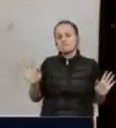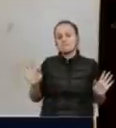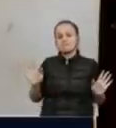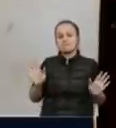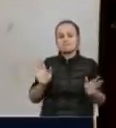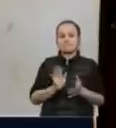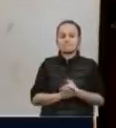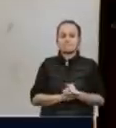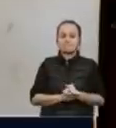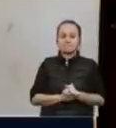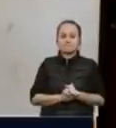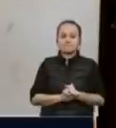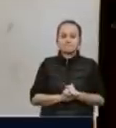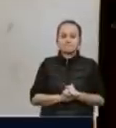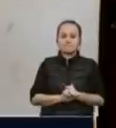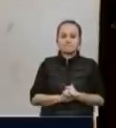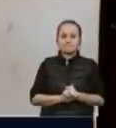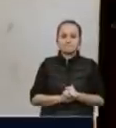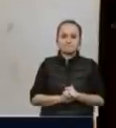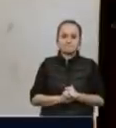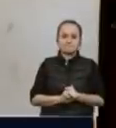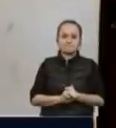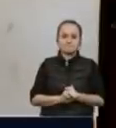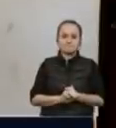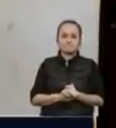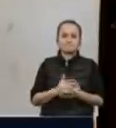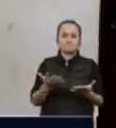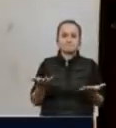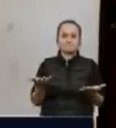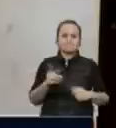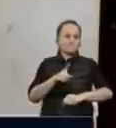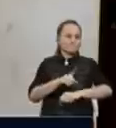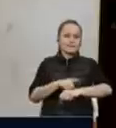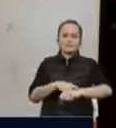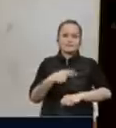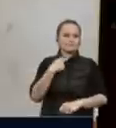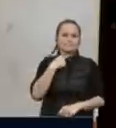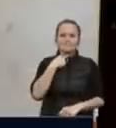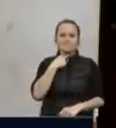desafortunadamente, no más tiempo.